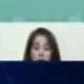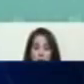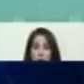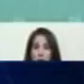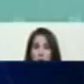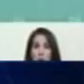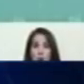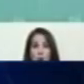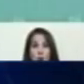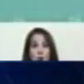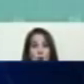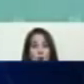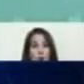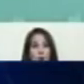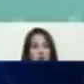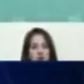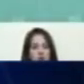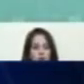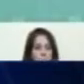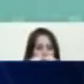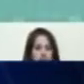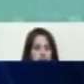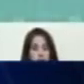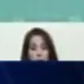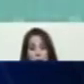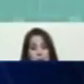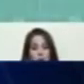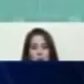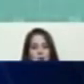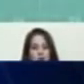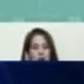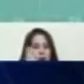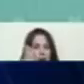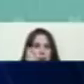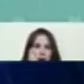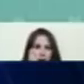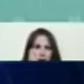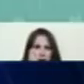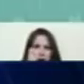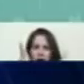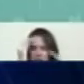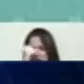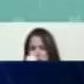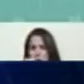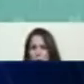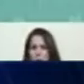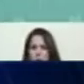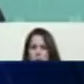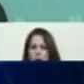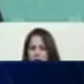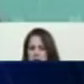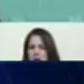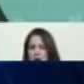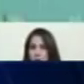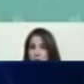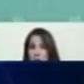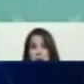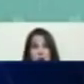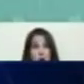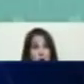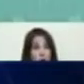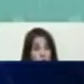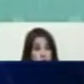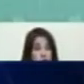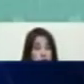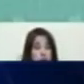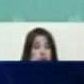del parto humanizado. Cuidar a la madre, cuidarla, es una de las metas que nos hemos establecido